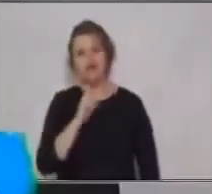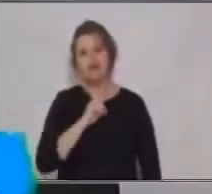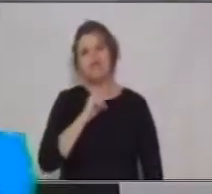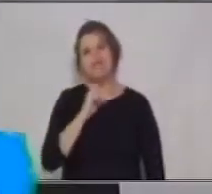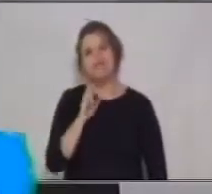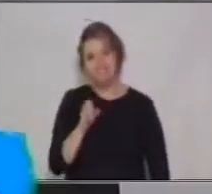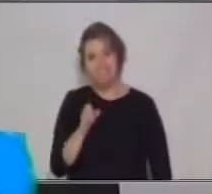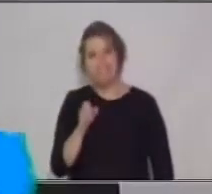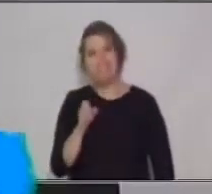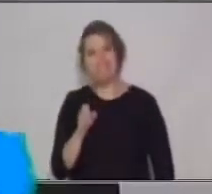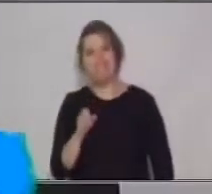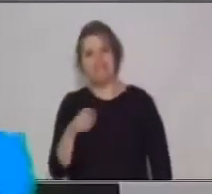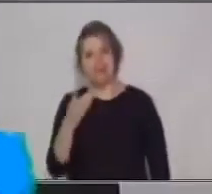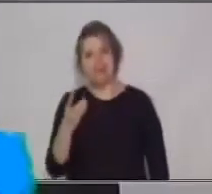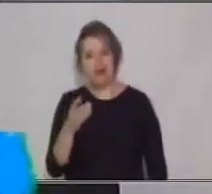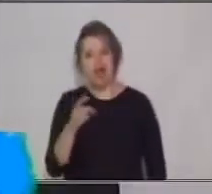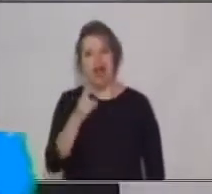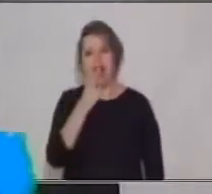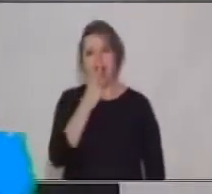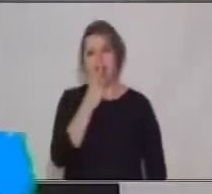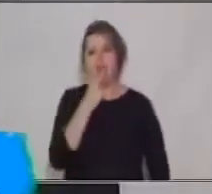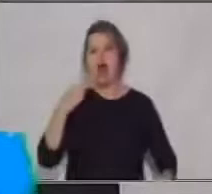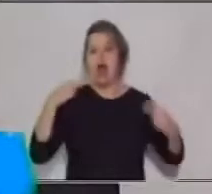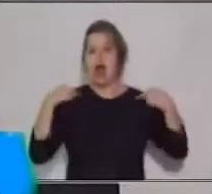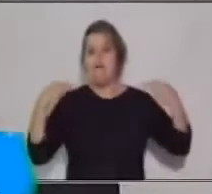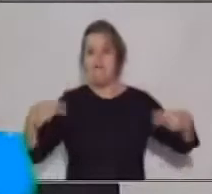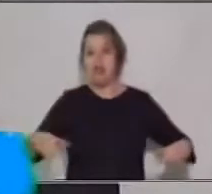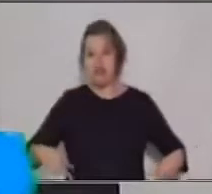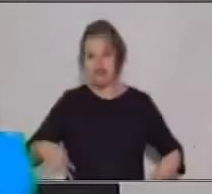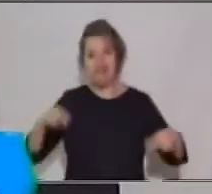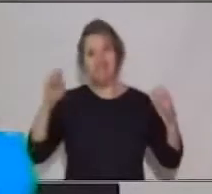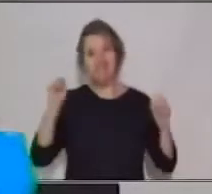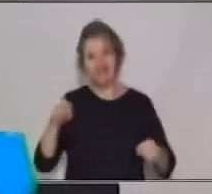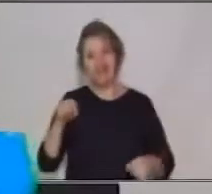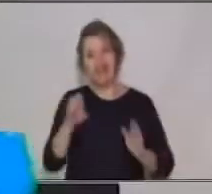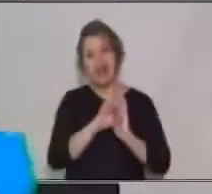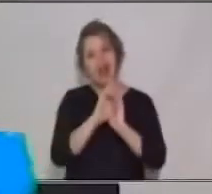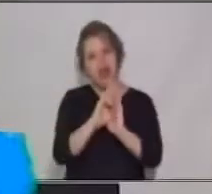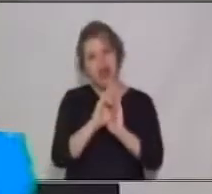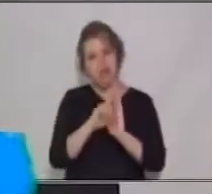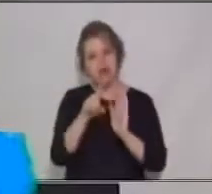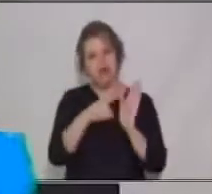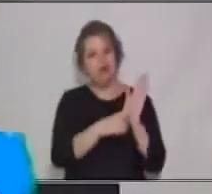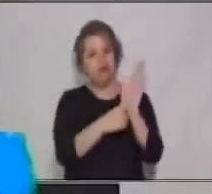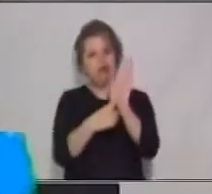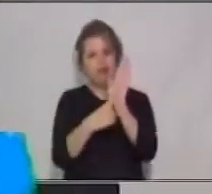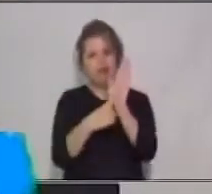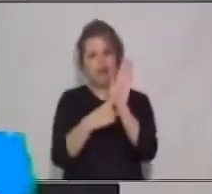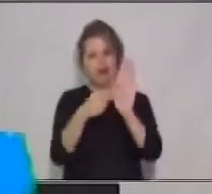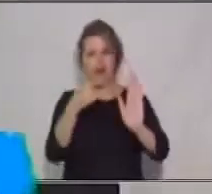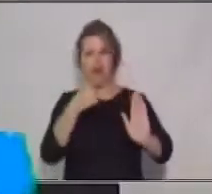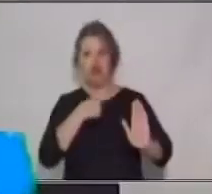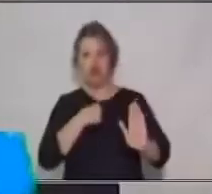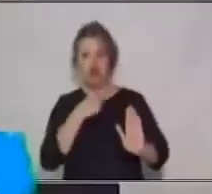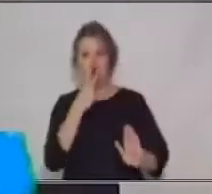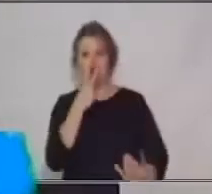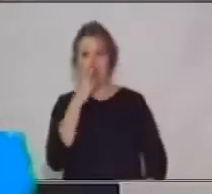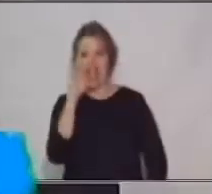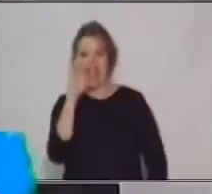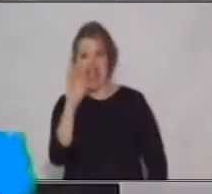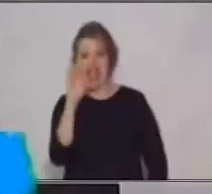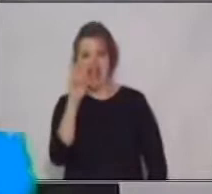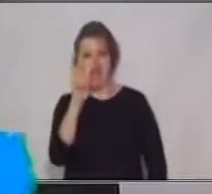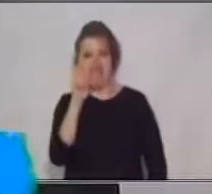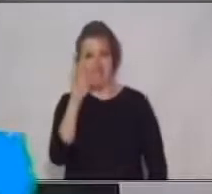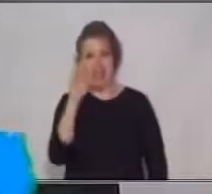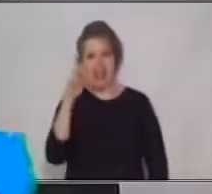este verboide haber? Tenemos ejemplo, que ustedes lo pueden ver ahí en pantalla, yo he venido. Este verbo